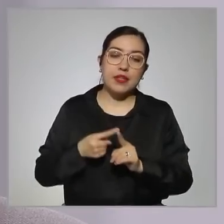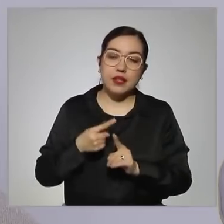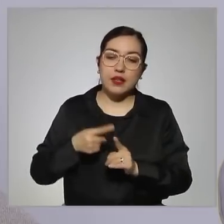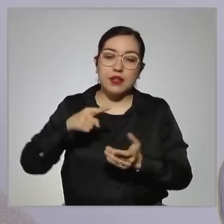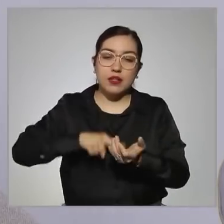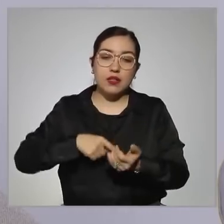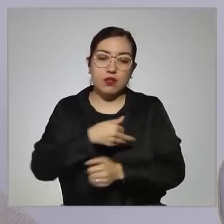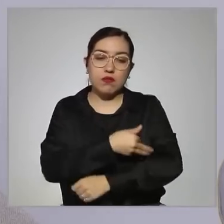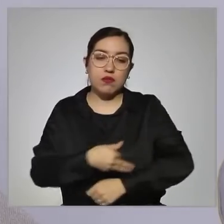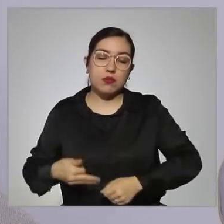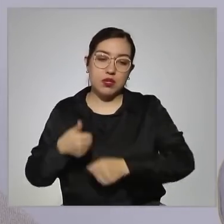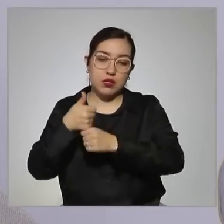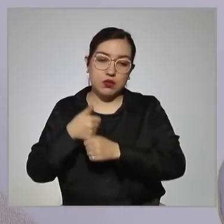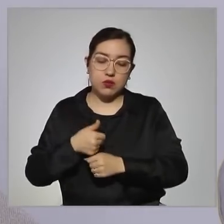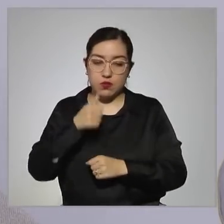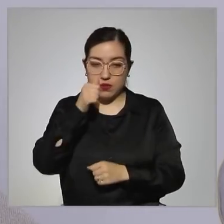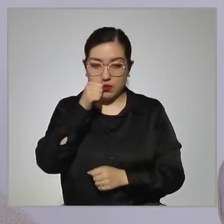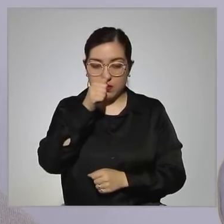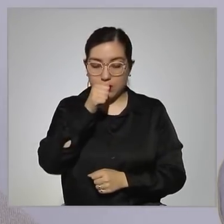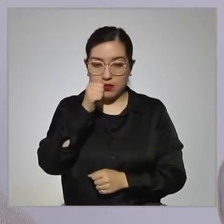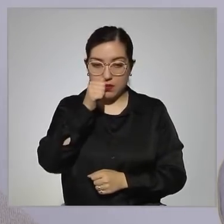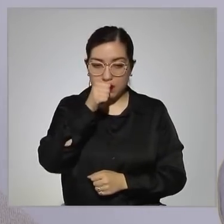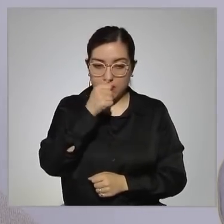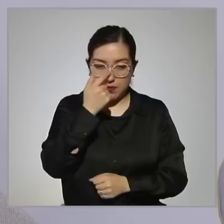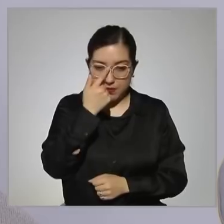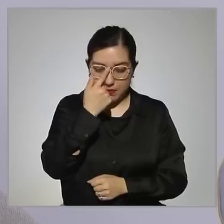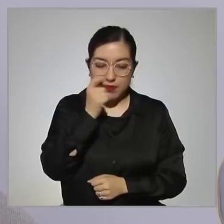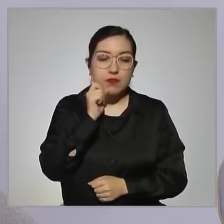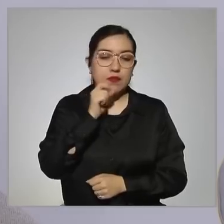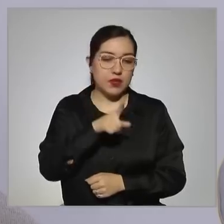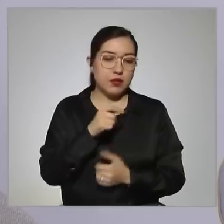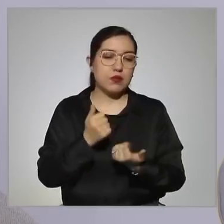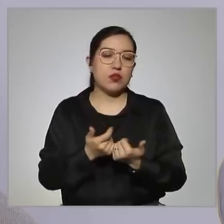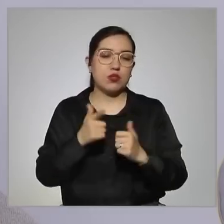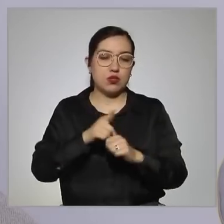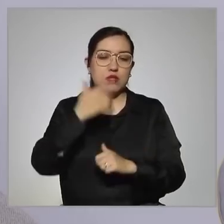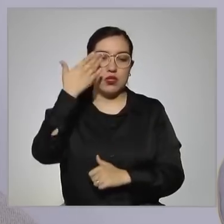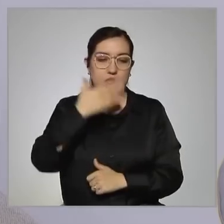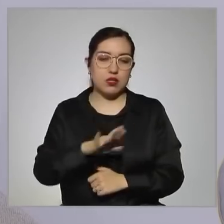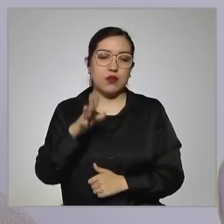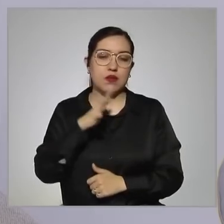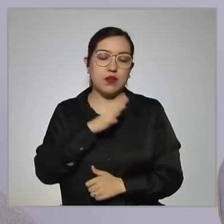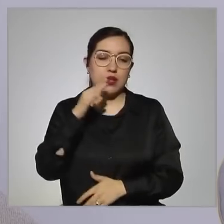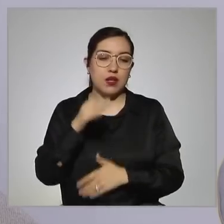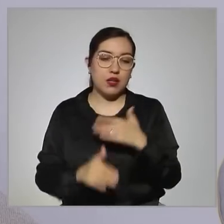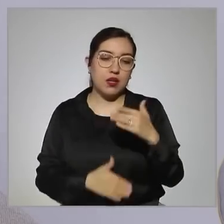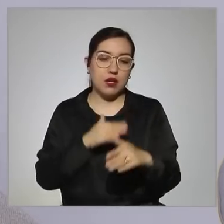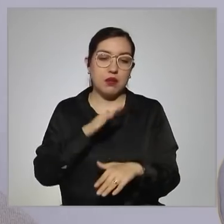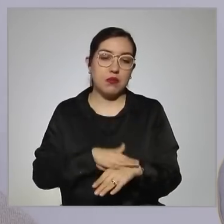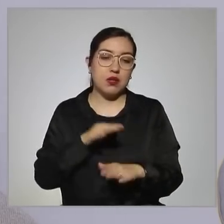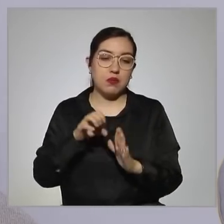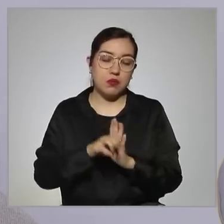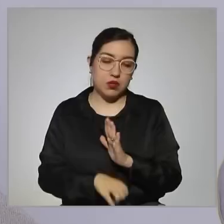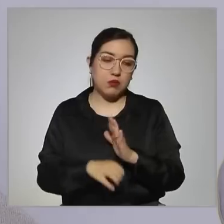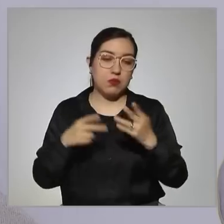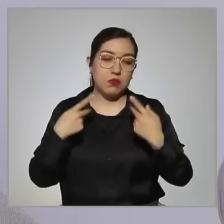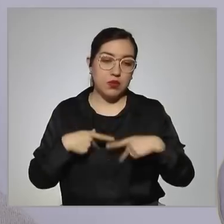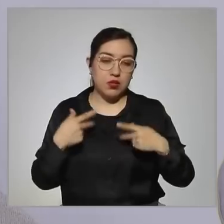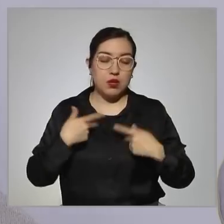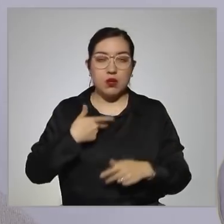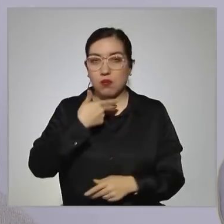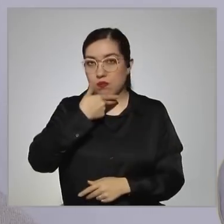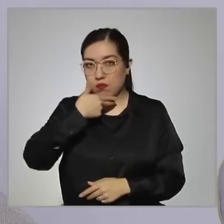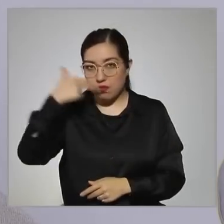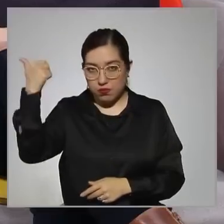familia. Sabemos también en el ámbito de lo social que hay cierto incremento, por ejemplo, hasta de suicidios, sí, claro, ¿no? Y